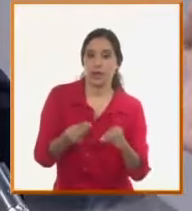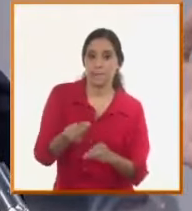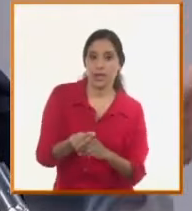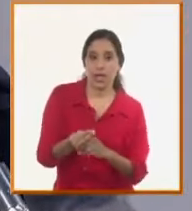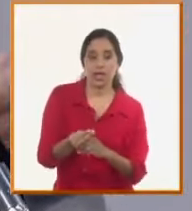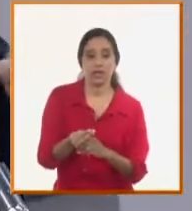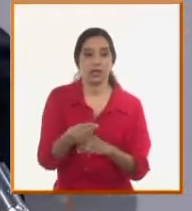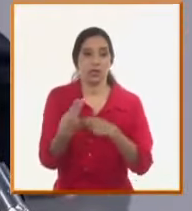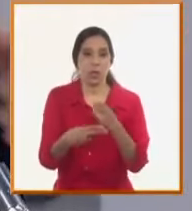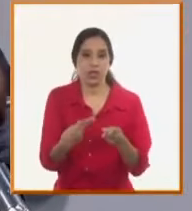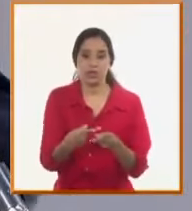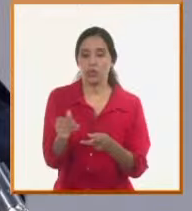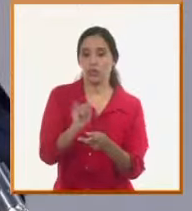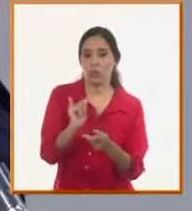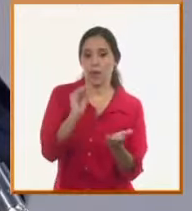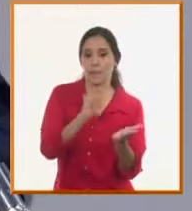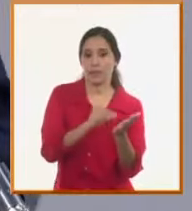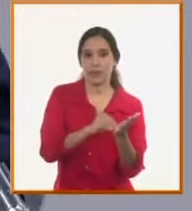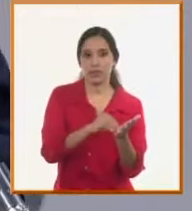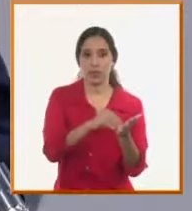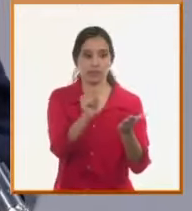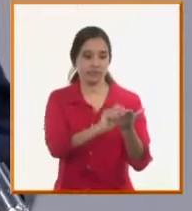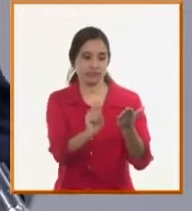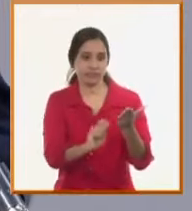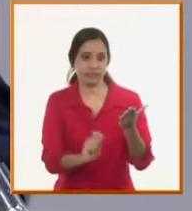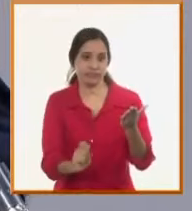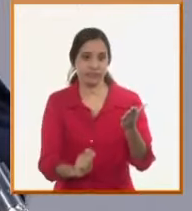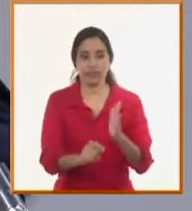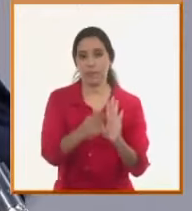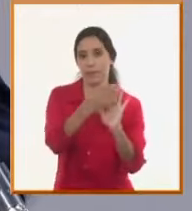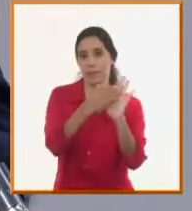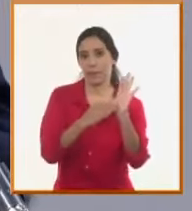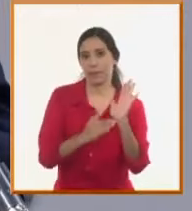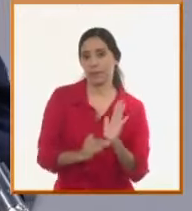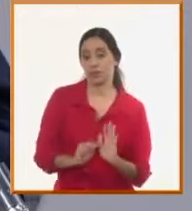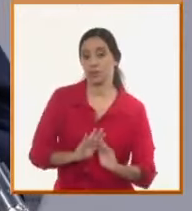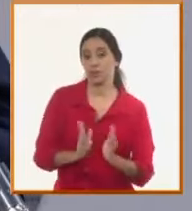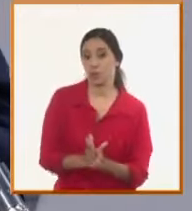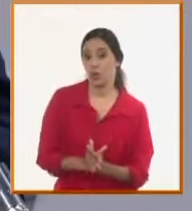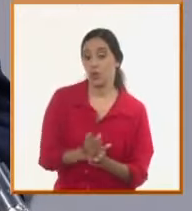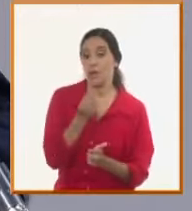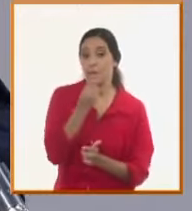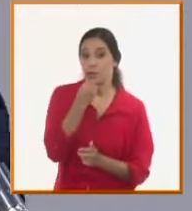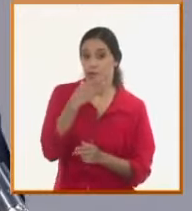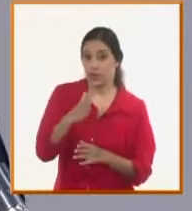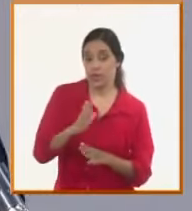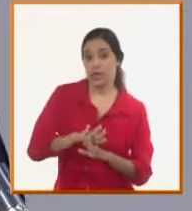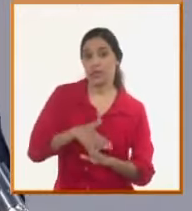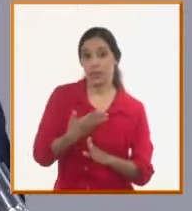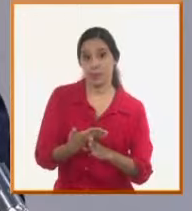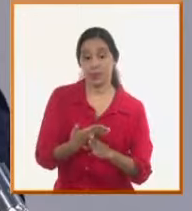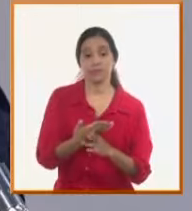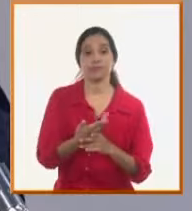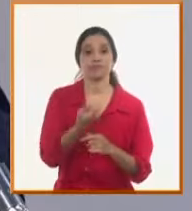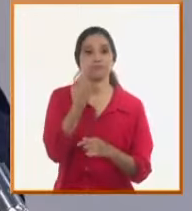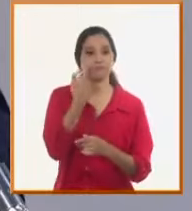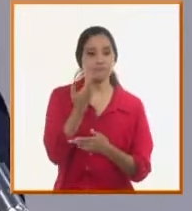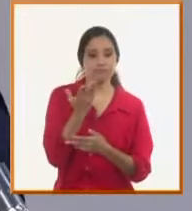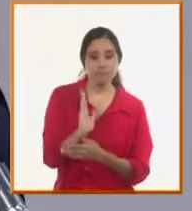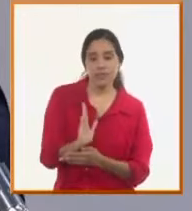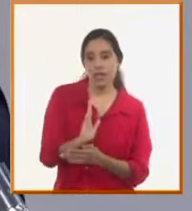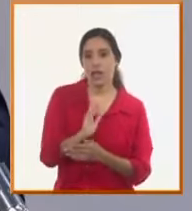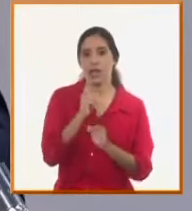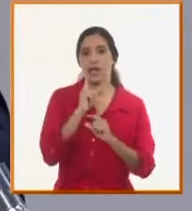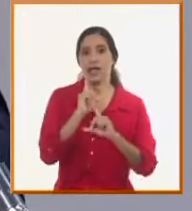hizo como dice el procedimiento, como dice la letra de la póliza, tiene la posibilidad, si ponemos en pantalla,